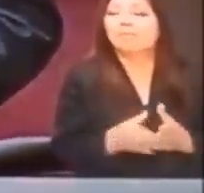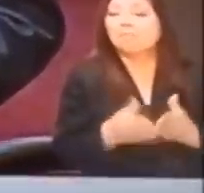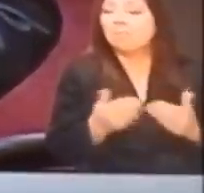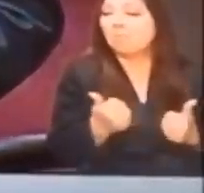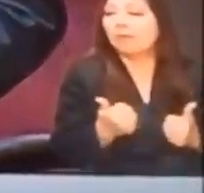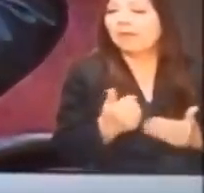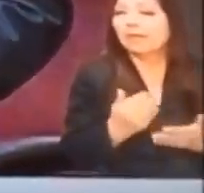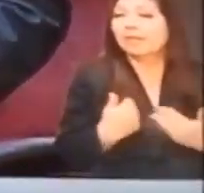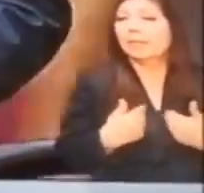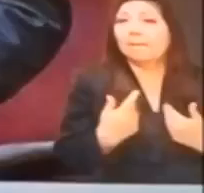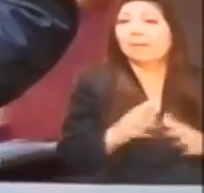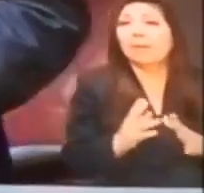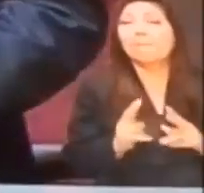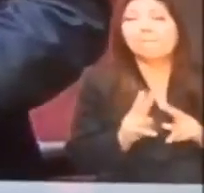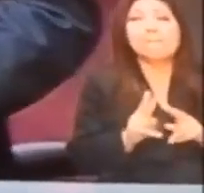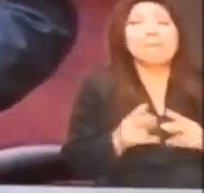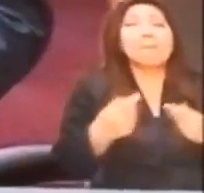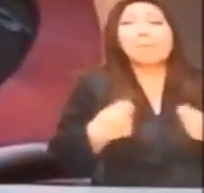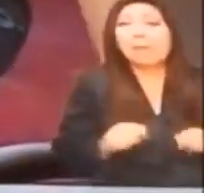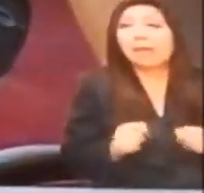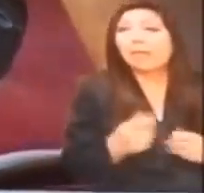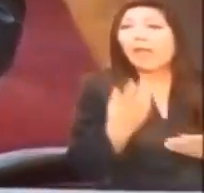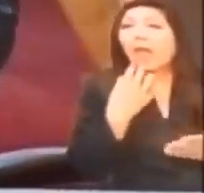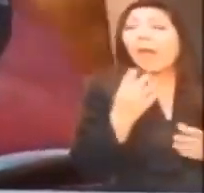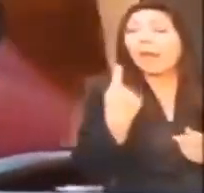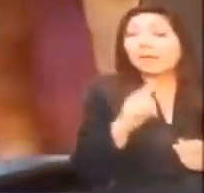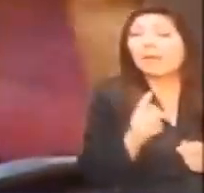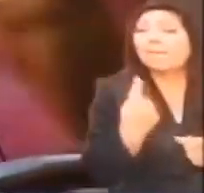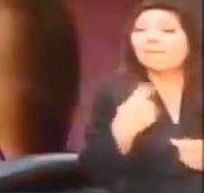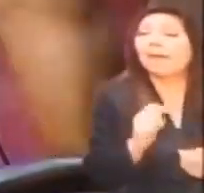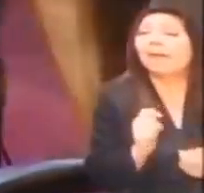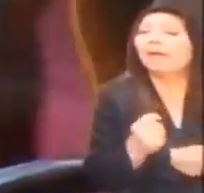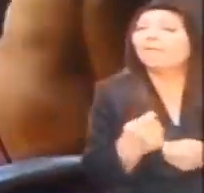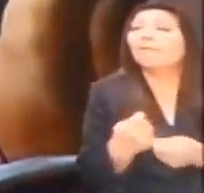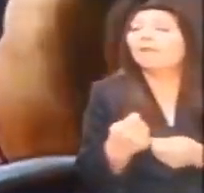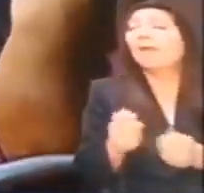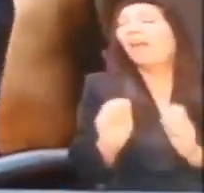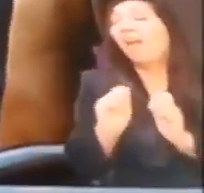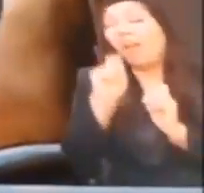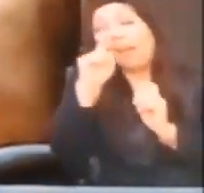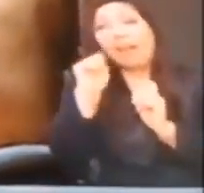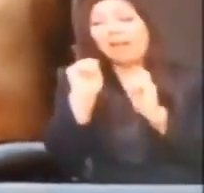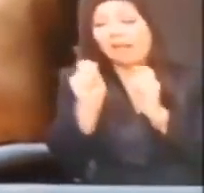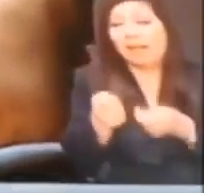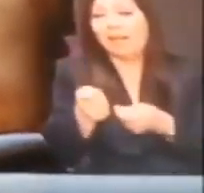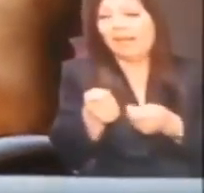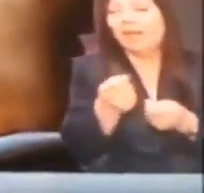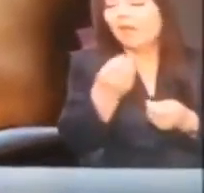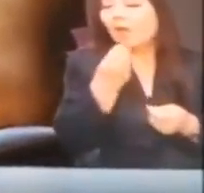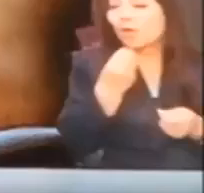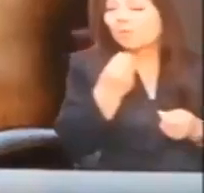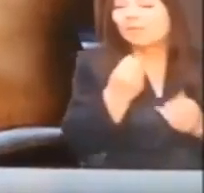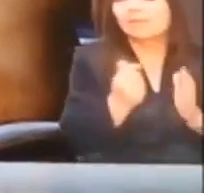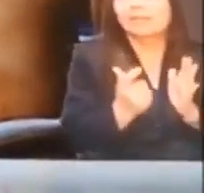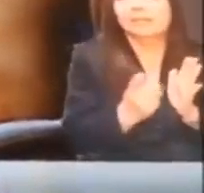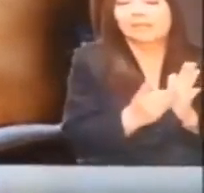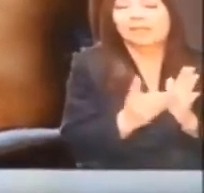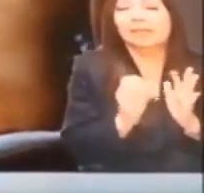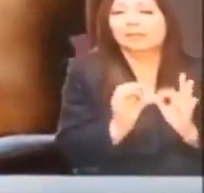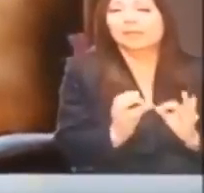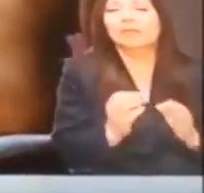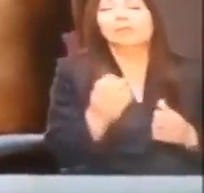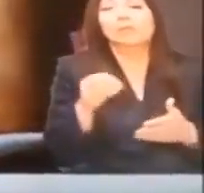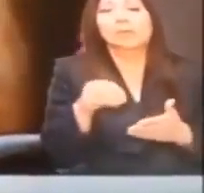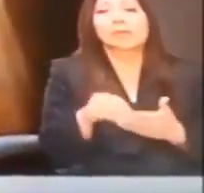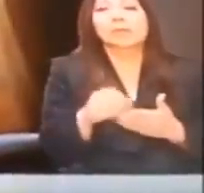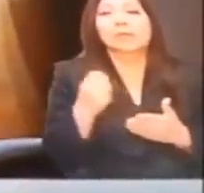buen estado que hubieran perdido valor comercial y se encuentren aptos para el consumo humano. Para este fin, la iniciativa legislativa define